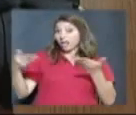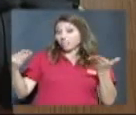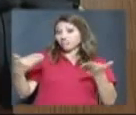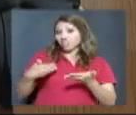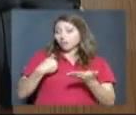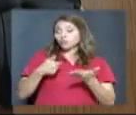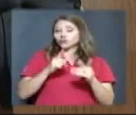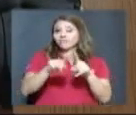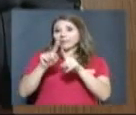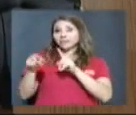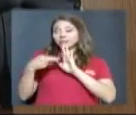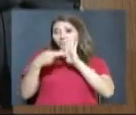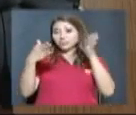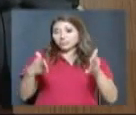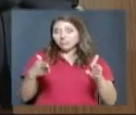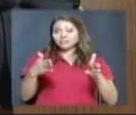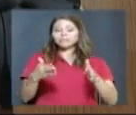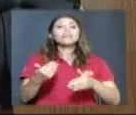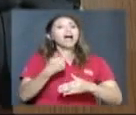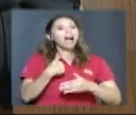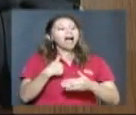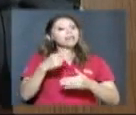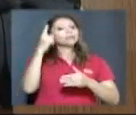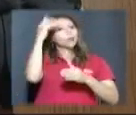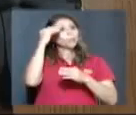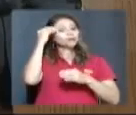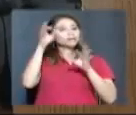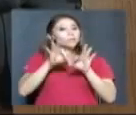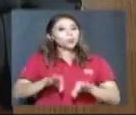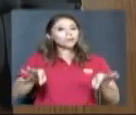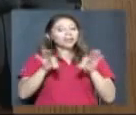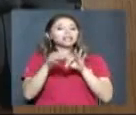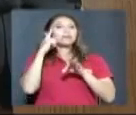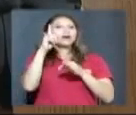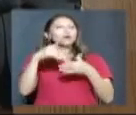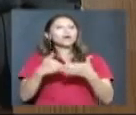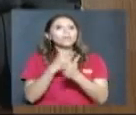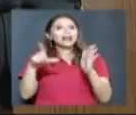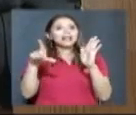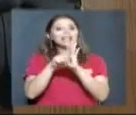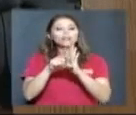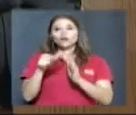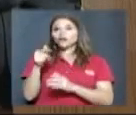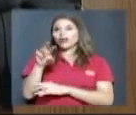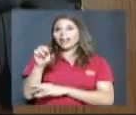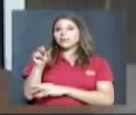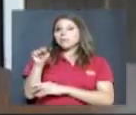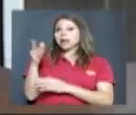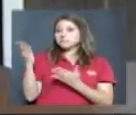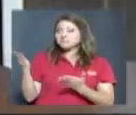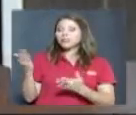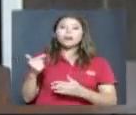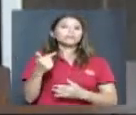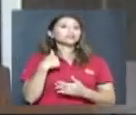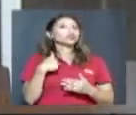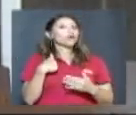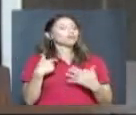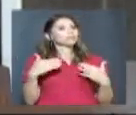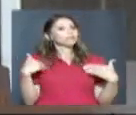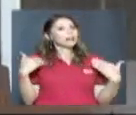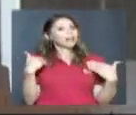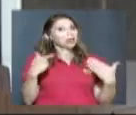hay apuntes importantes desde una nueva legislación. Don Germán. Pues yo, encantado, digamos, de que haya invitado.